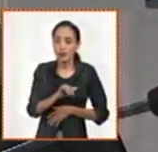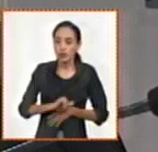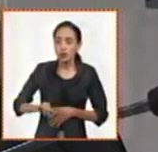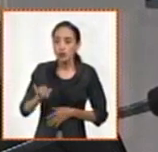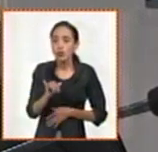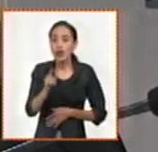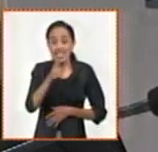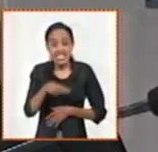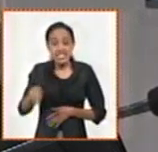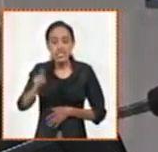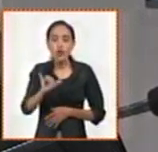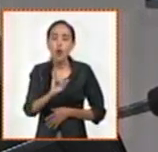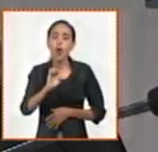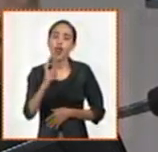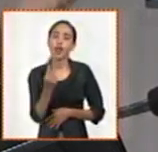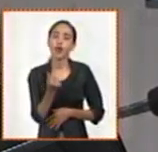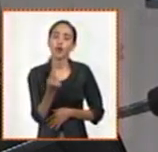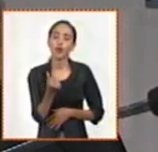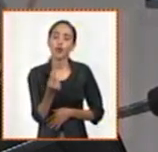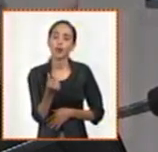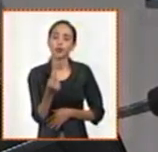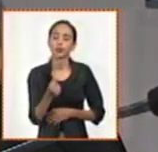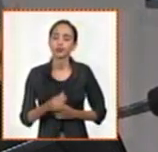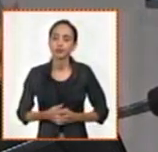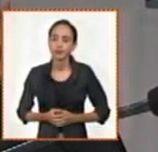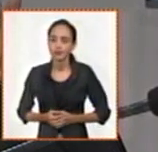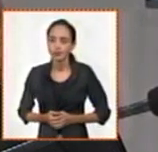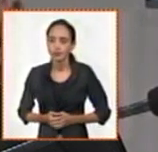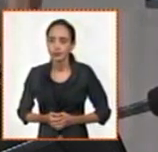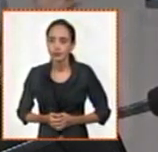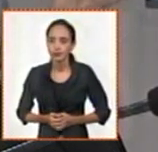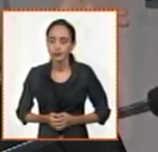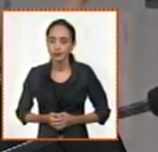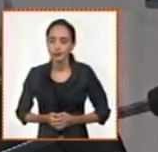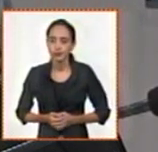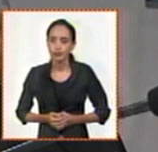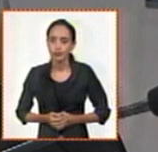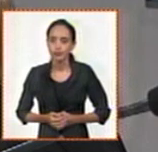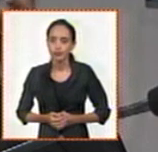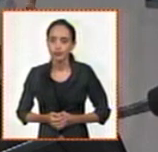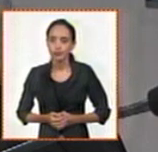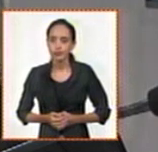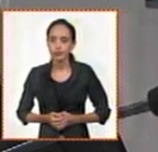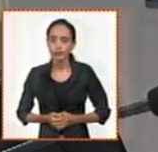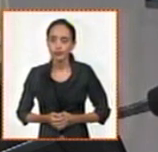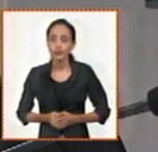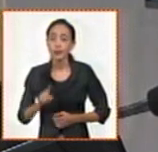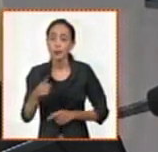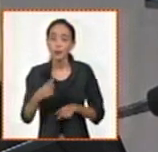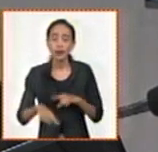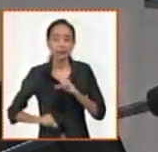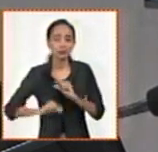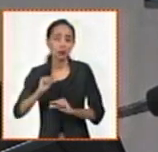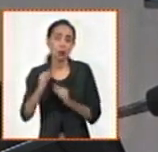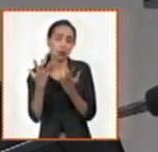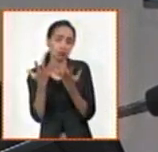un ciclo económico de dependencia. Sí. Y que son trampas del deterioro, trampas